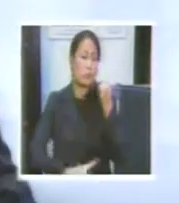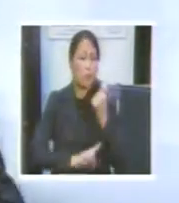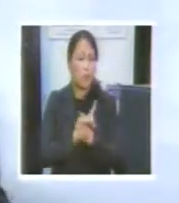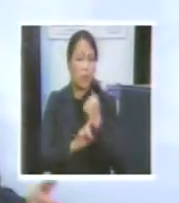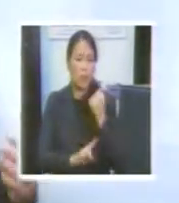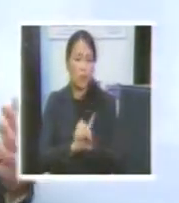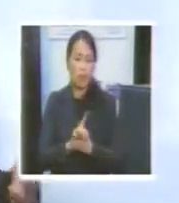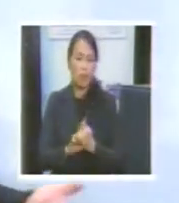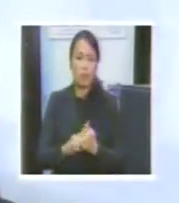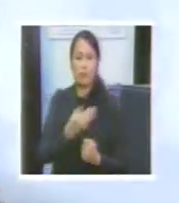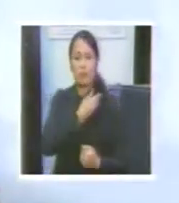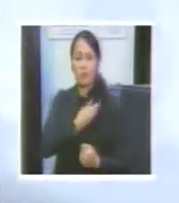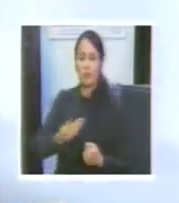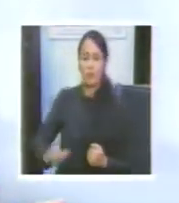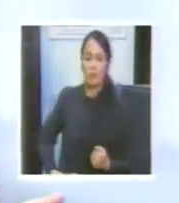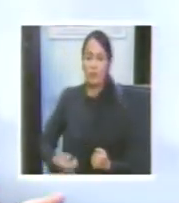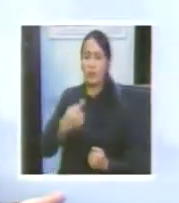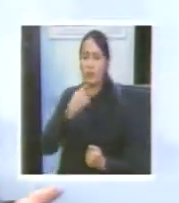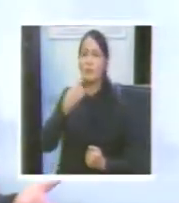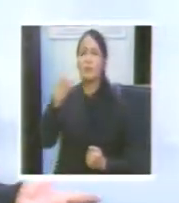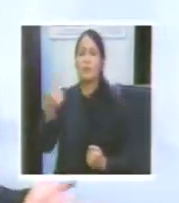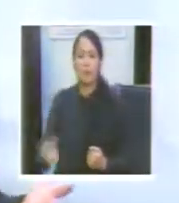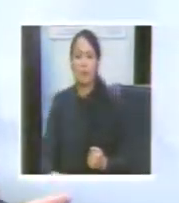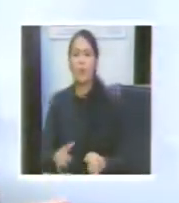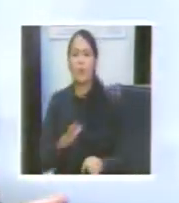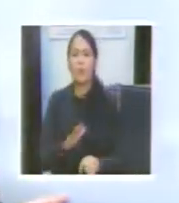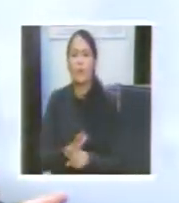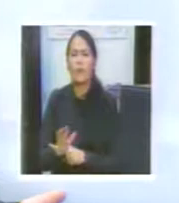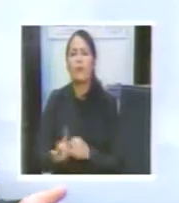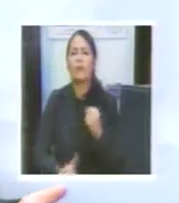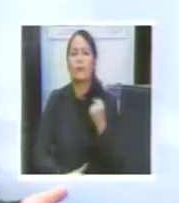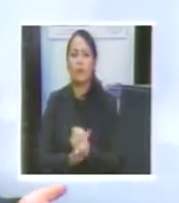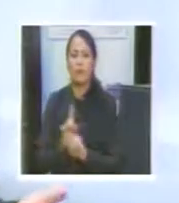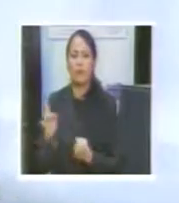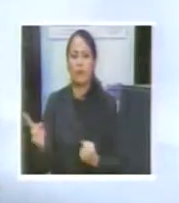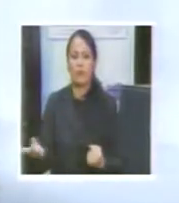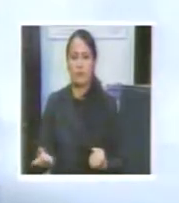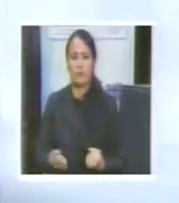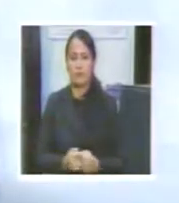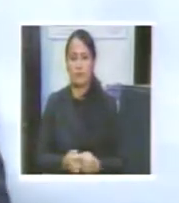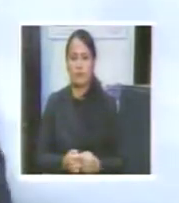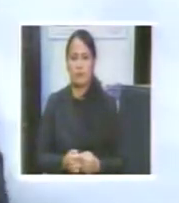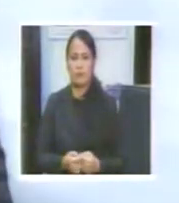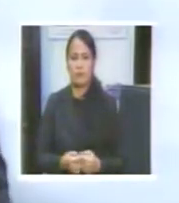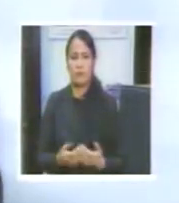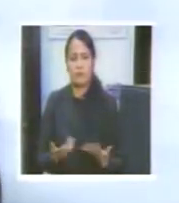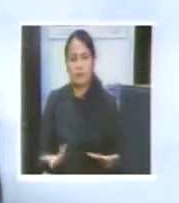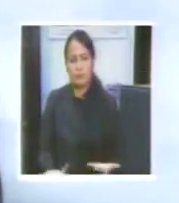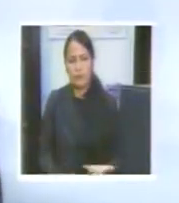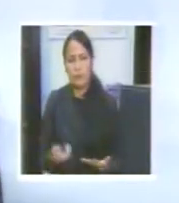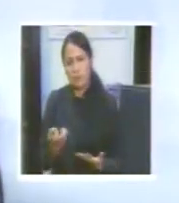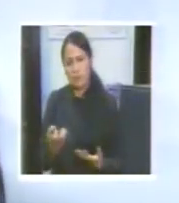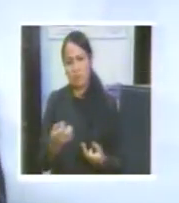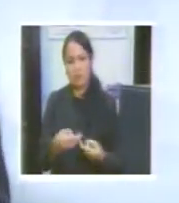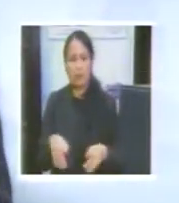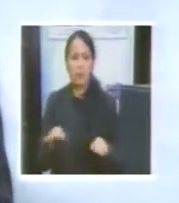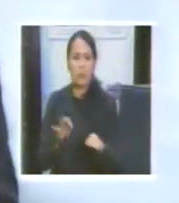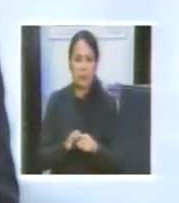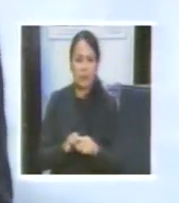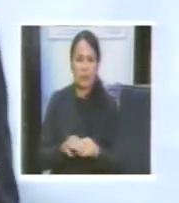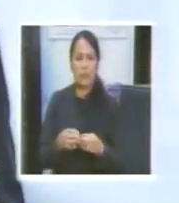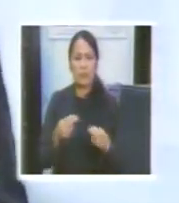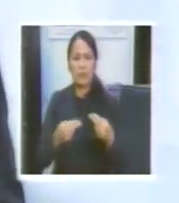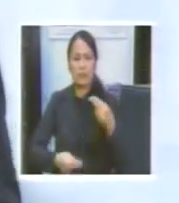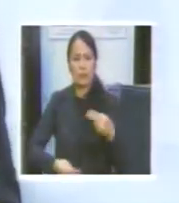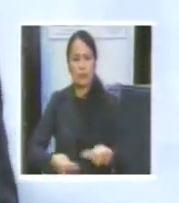él dijo en términos muy coloquiales, ¿cuál es el problema? ¿No? que es un aspecto importante. De hecho, las negociaciones